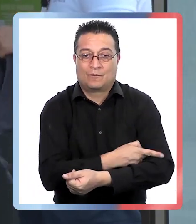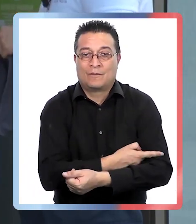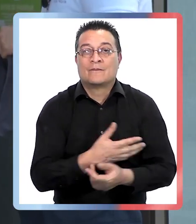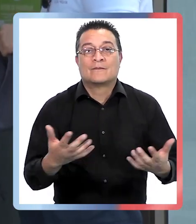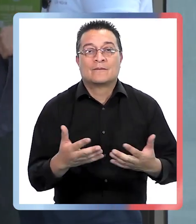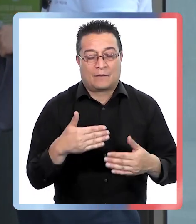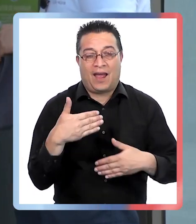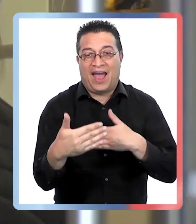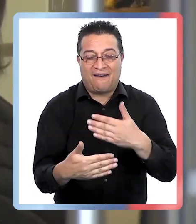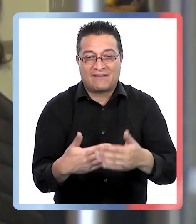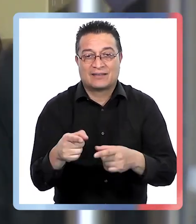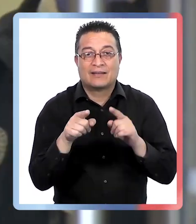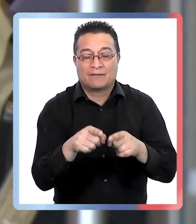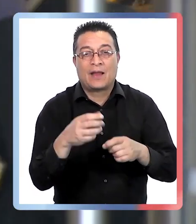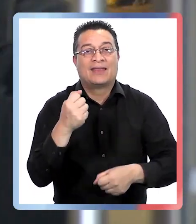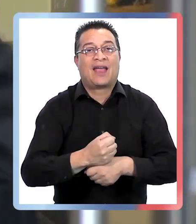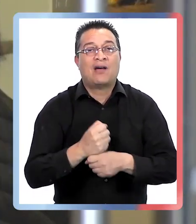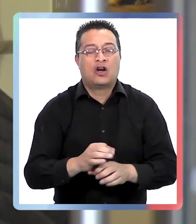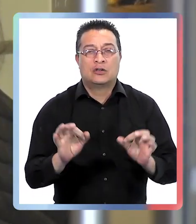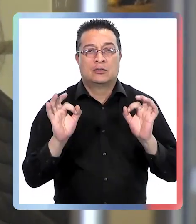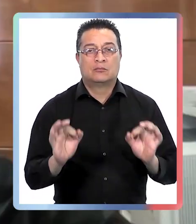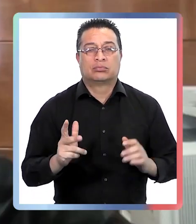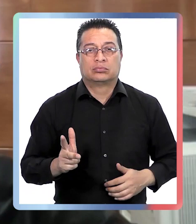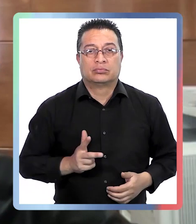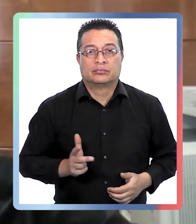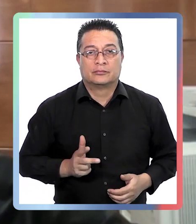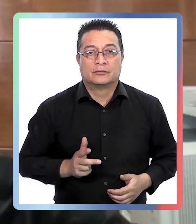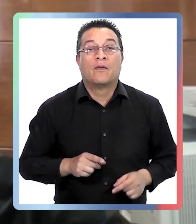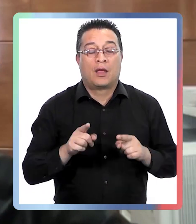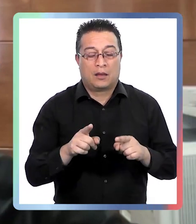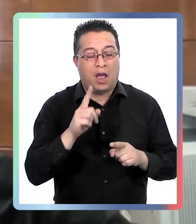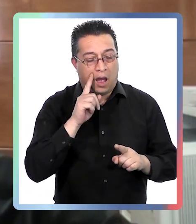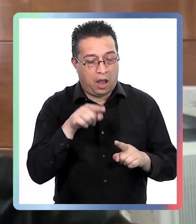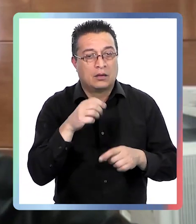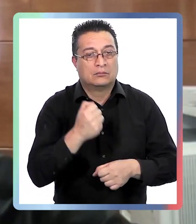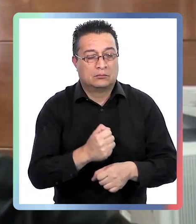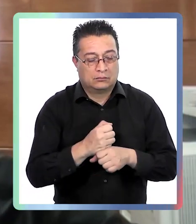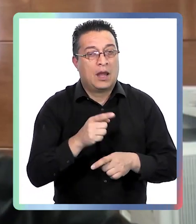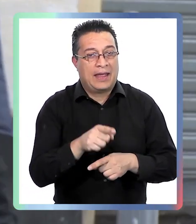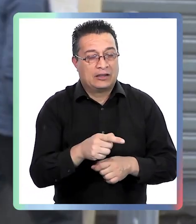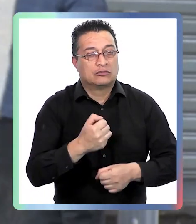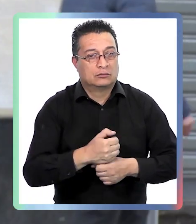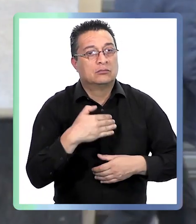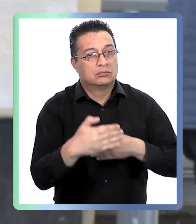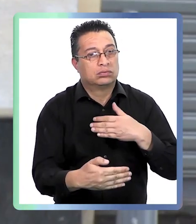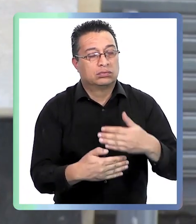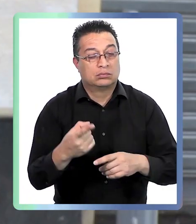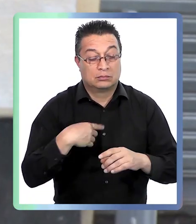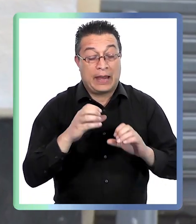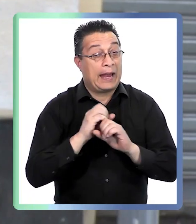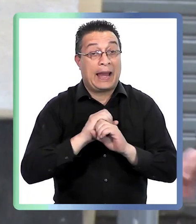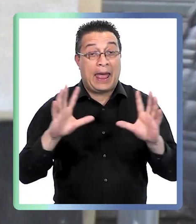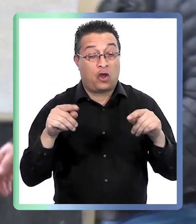fortalecer lo que se denomina y avanzar en lo que se denomina el trabajo decente, ¿no? Tenemos ahí una tarea, estamos trabajando en eso y no